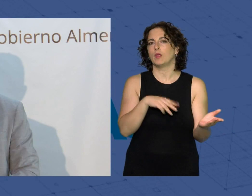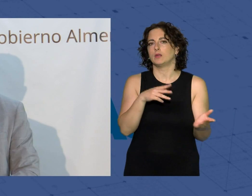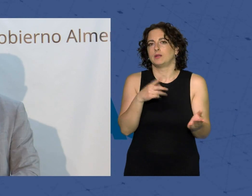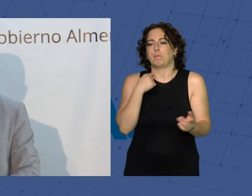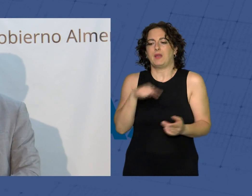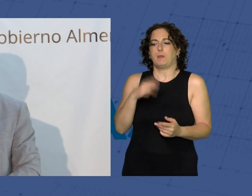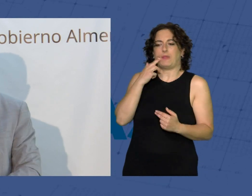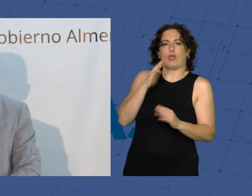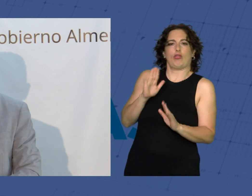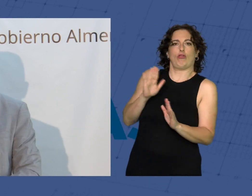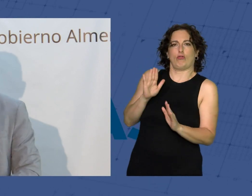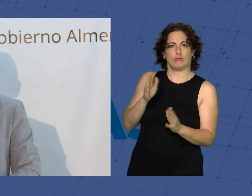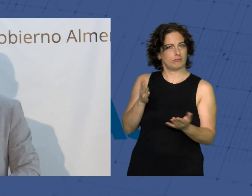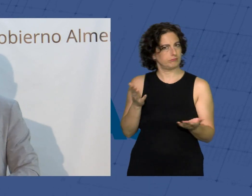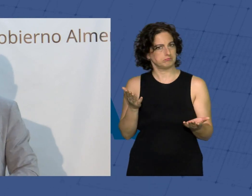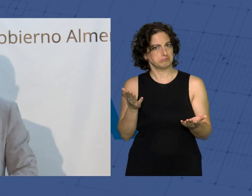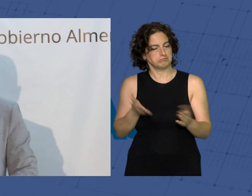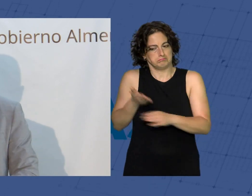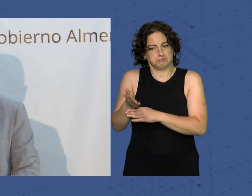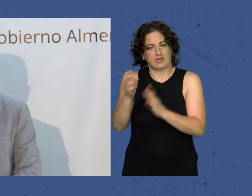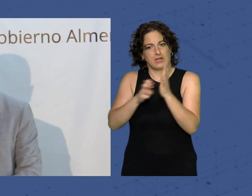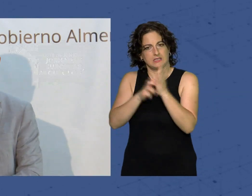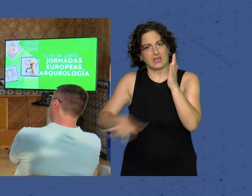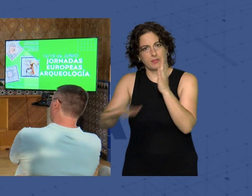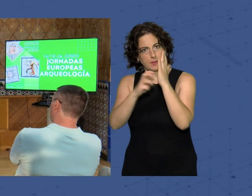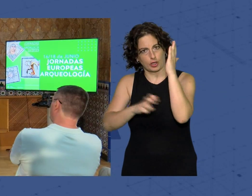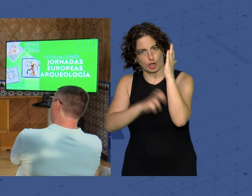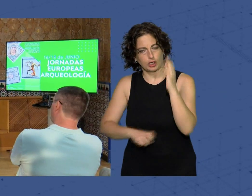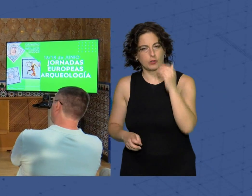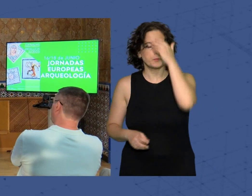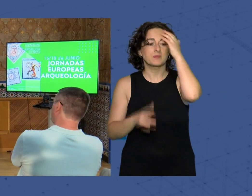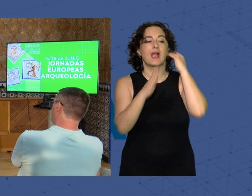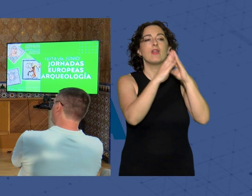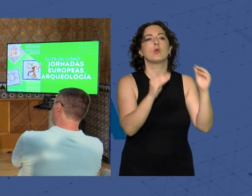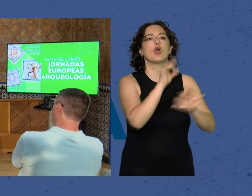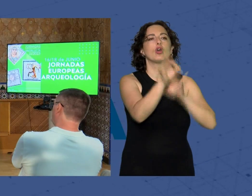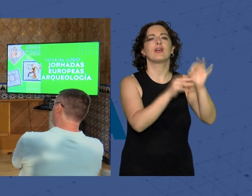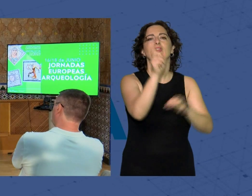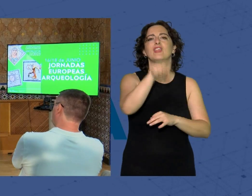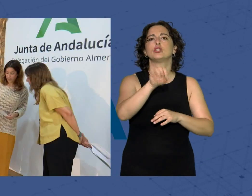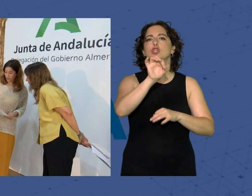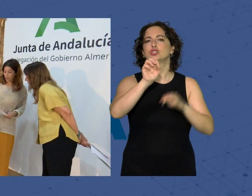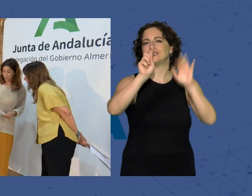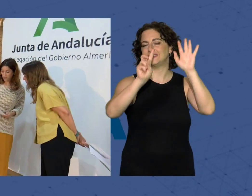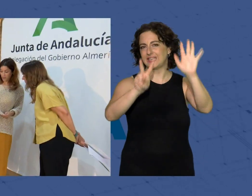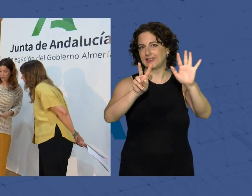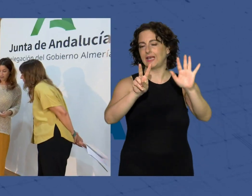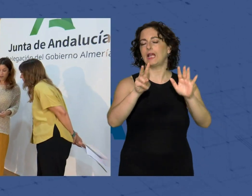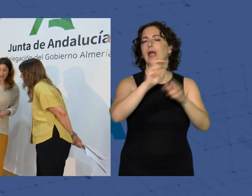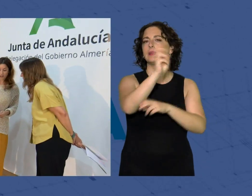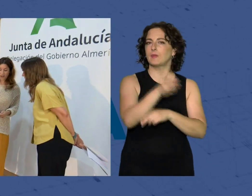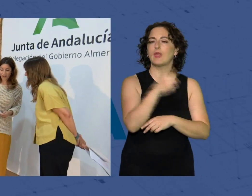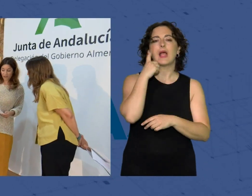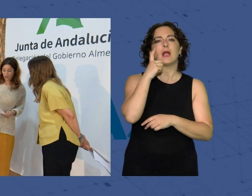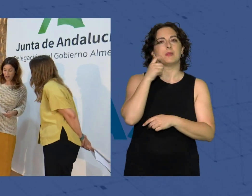pierda ese miedo que hay algunas veces a ir a un yacimiento arqueológico. En Andalucía se organizan 107 actividades y Almería es una de